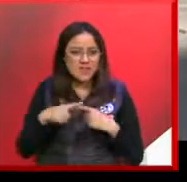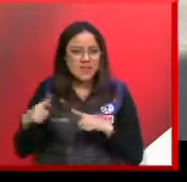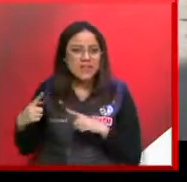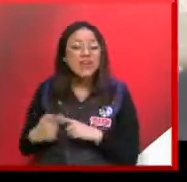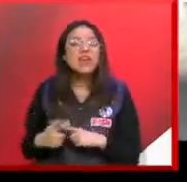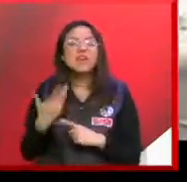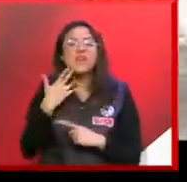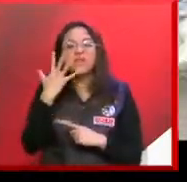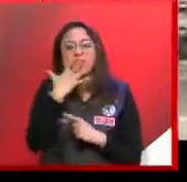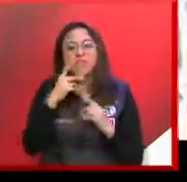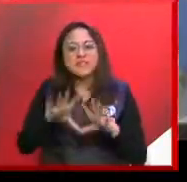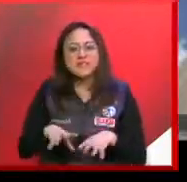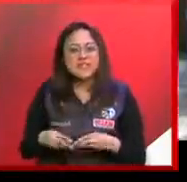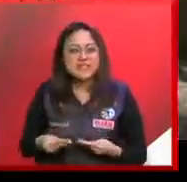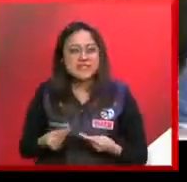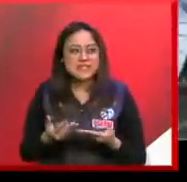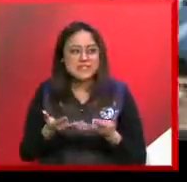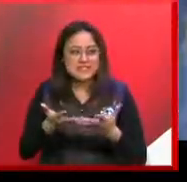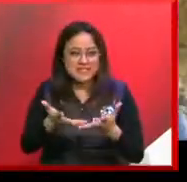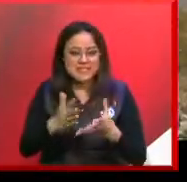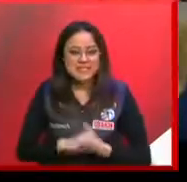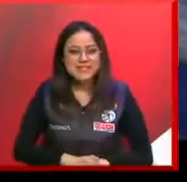magia.